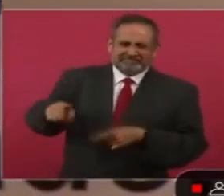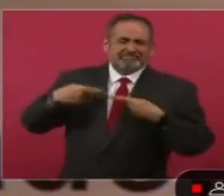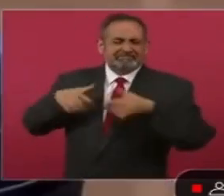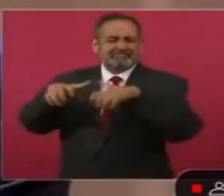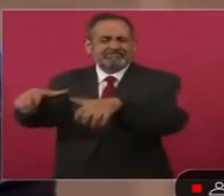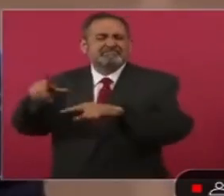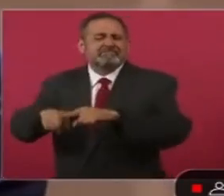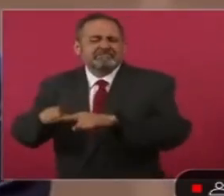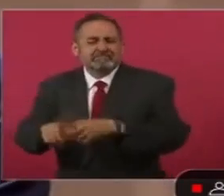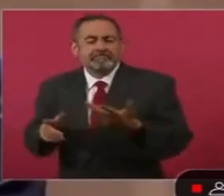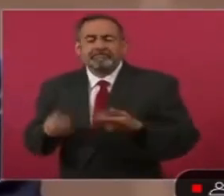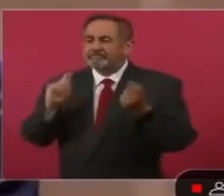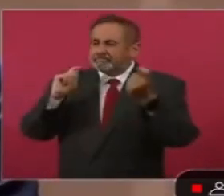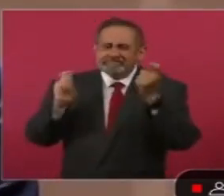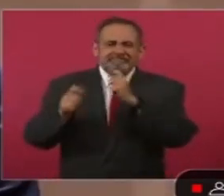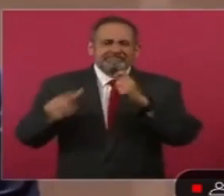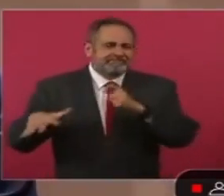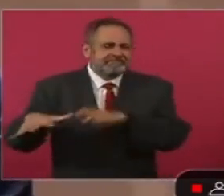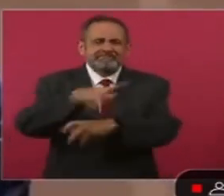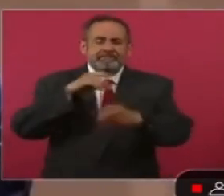¿Con quién transformar?